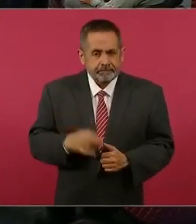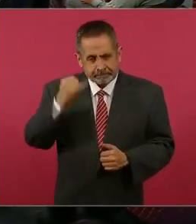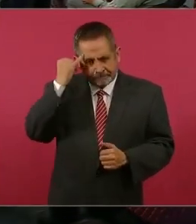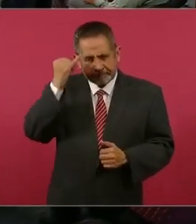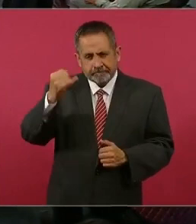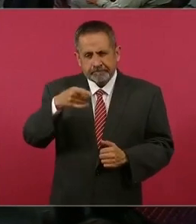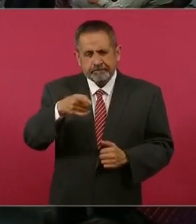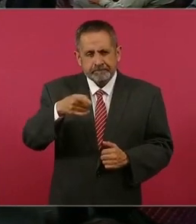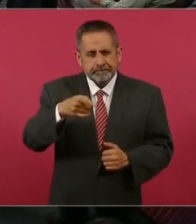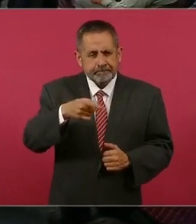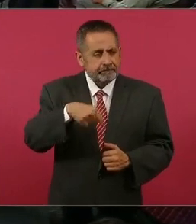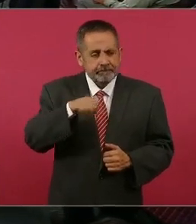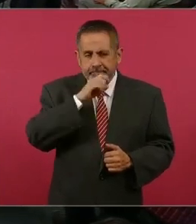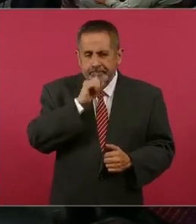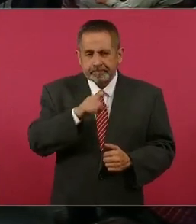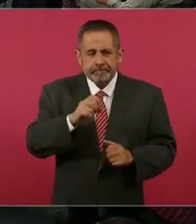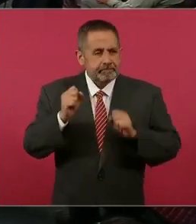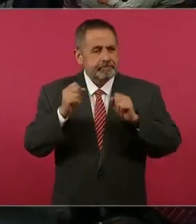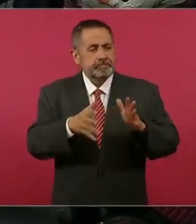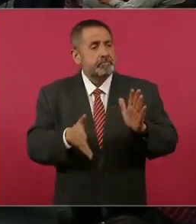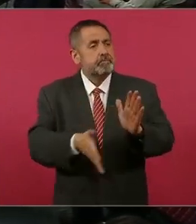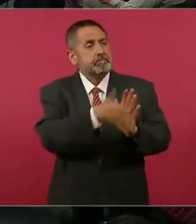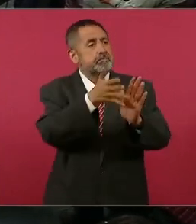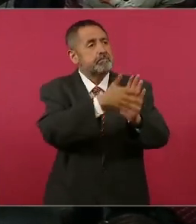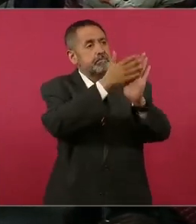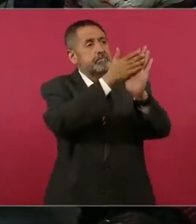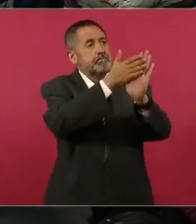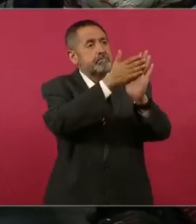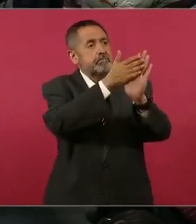imagínense, dejaron la cortina